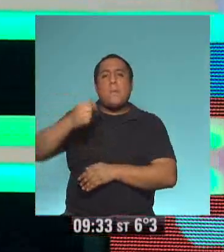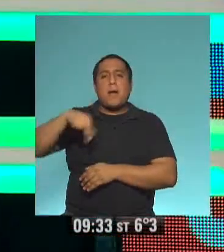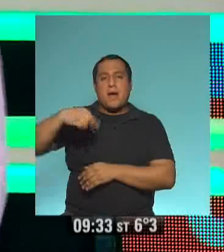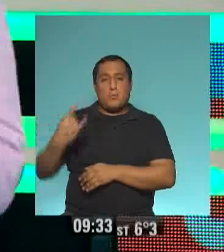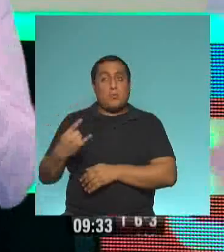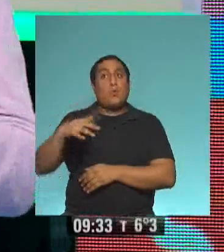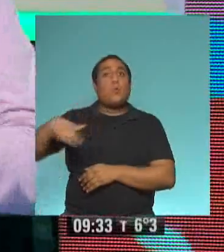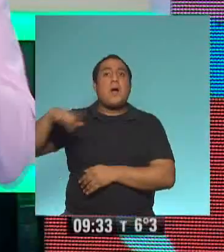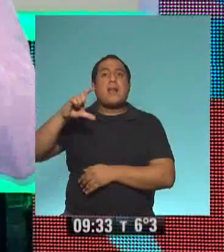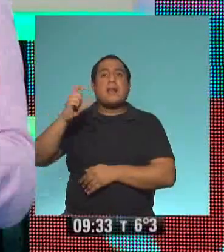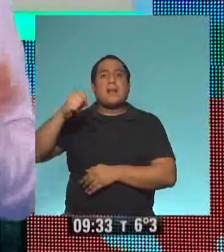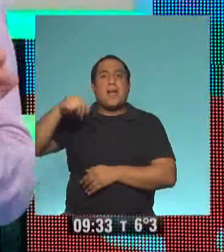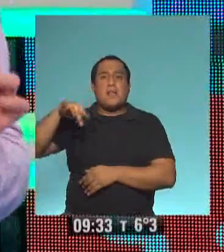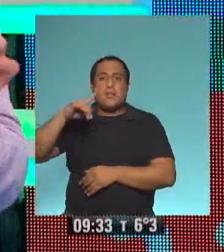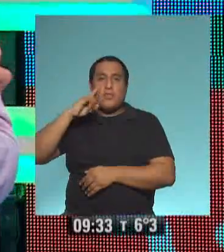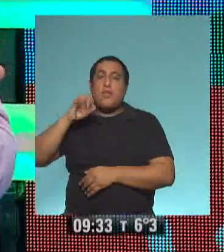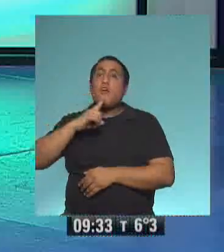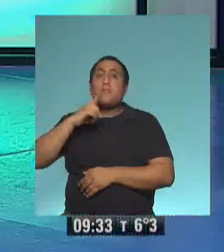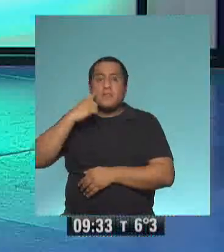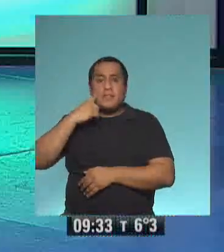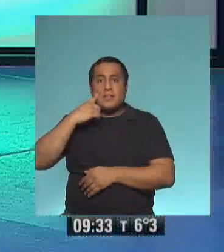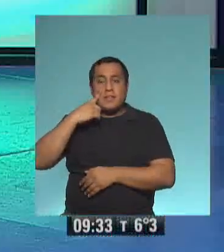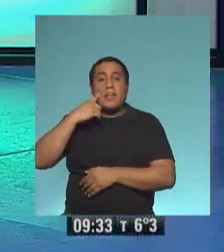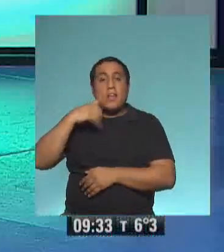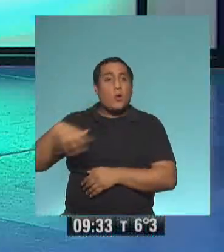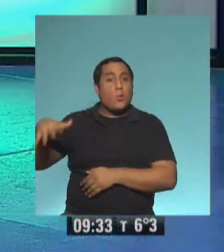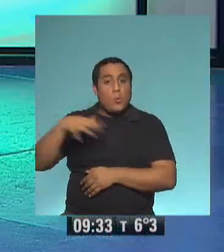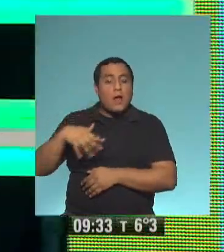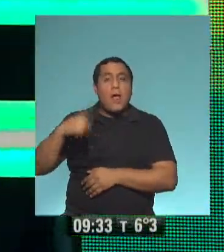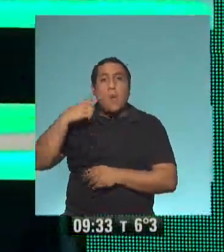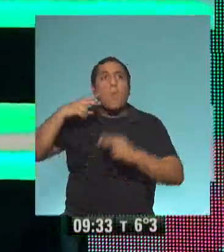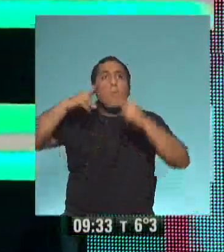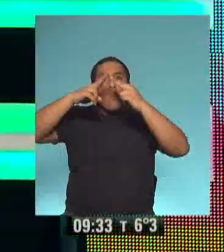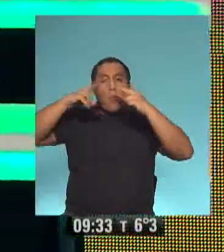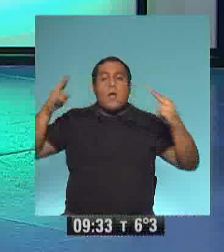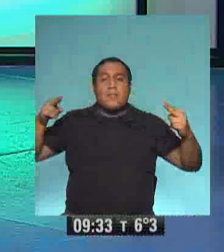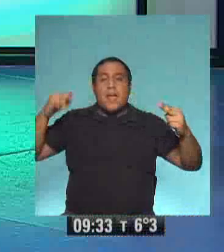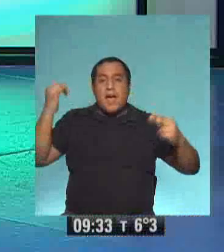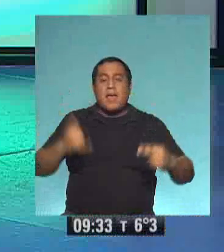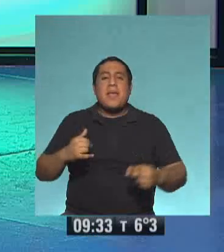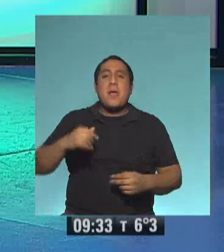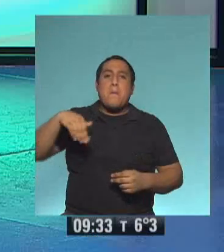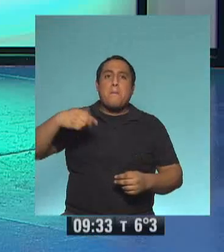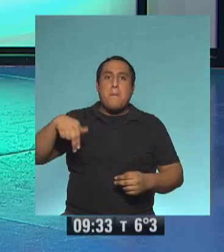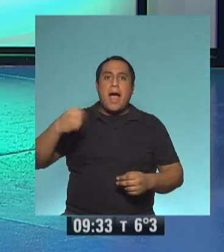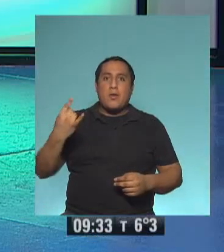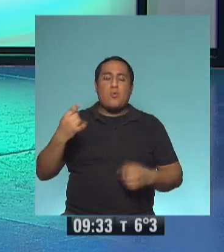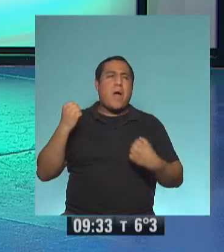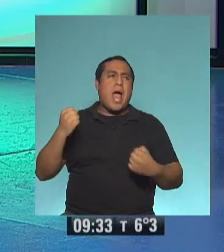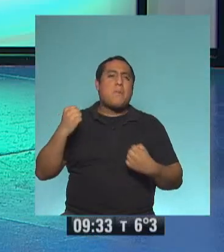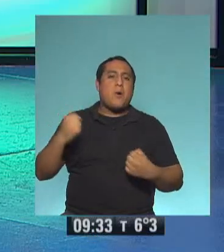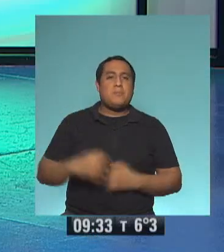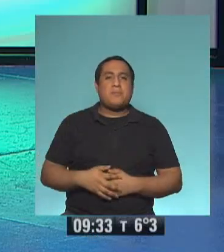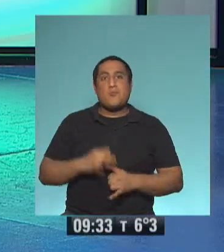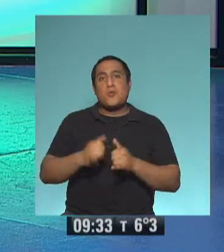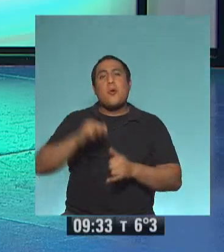en Candioti que es un puente colgante. No te puedo creer. ¿En Candioti hay un puente colgante? Sí. Manu de Candioti. Manu de Candioti. Te